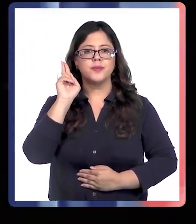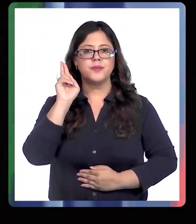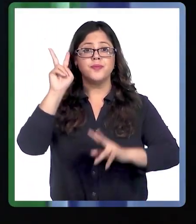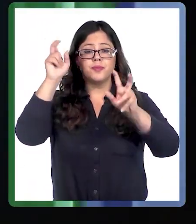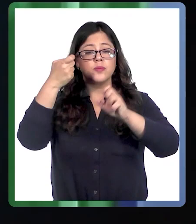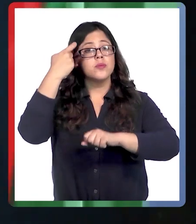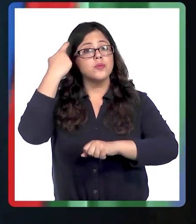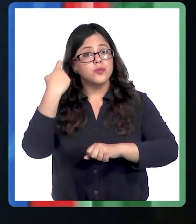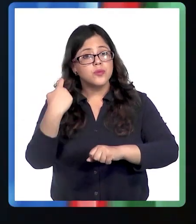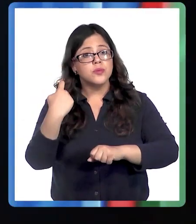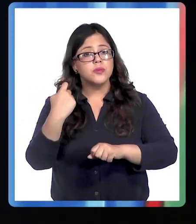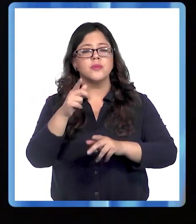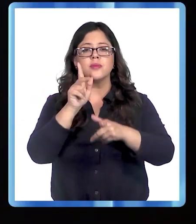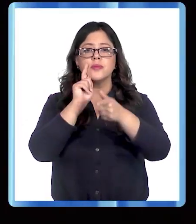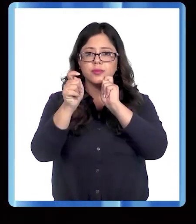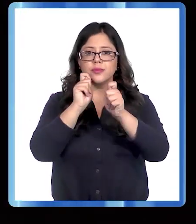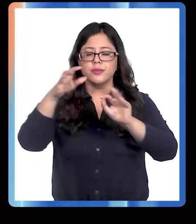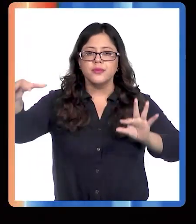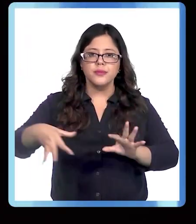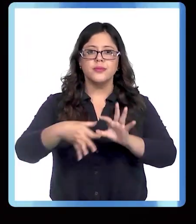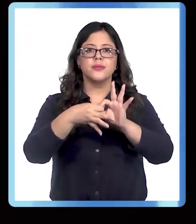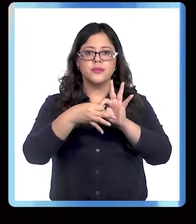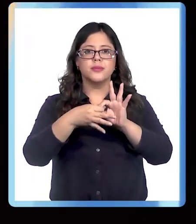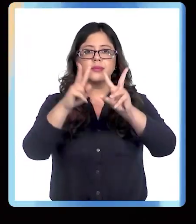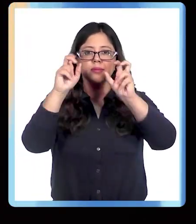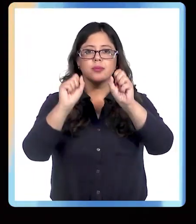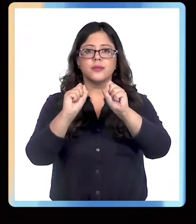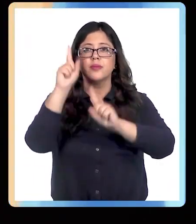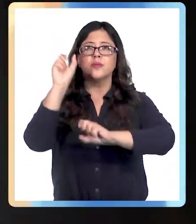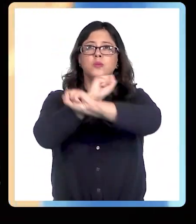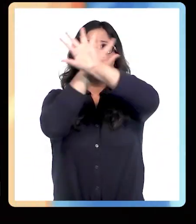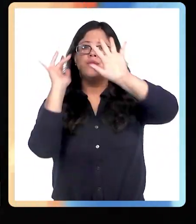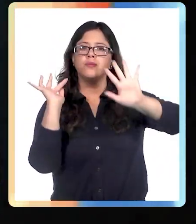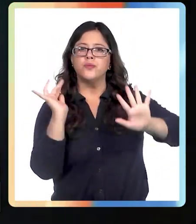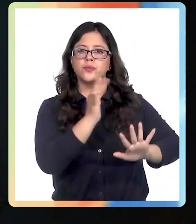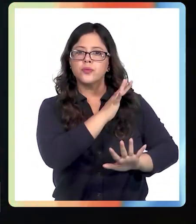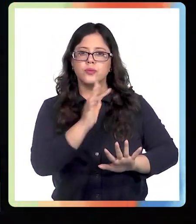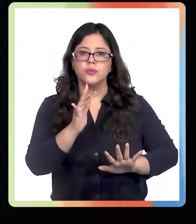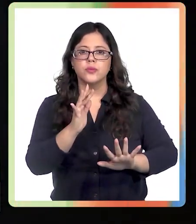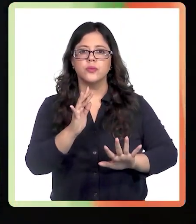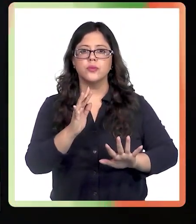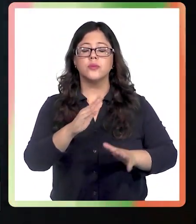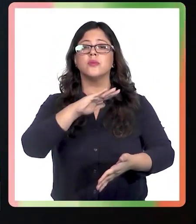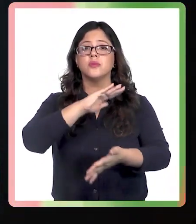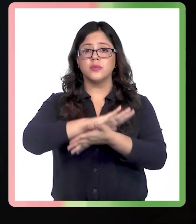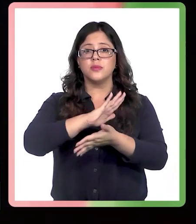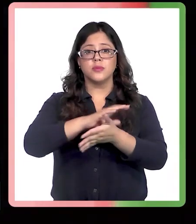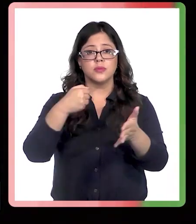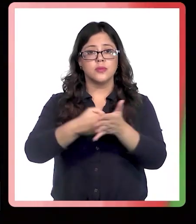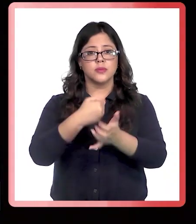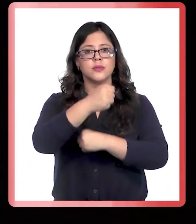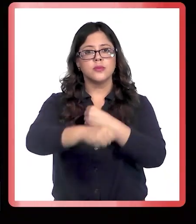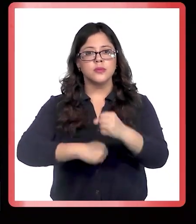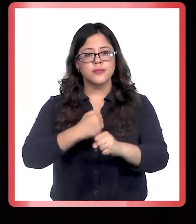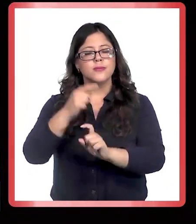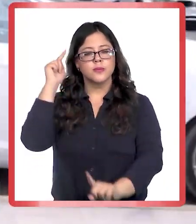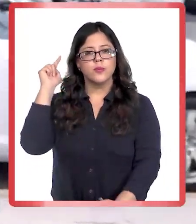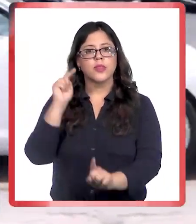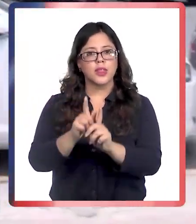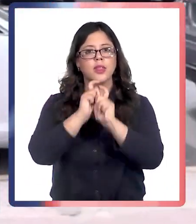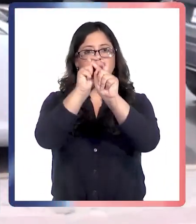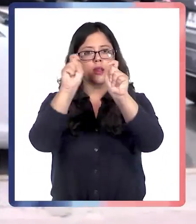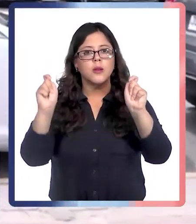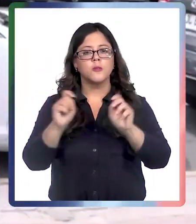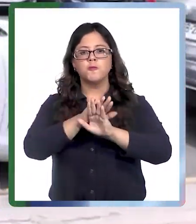Generar conciencia sobre los riesgos asociados al uso y manipulación de fuegos artificiales durante las festividades de fin de año es el objetivo de la